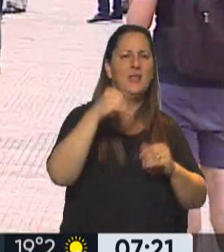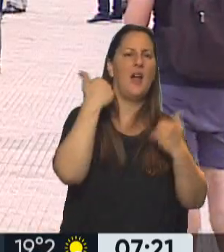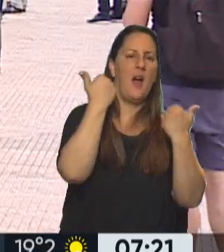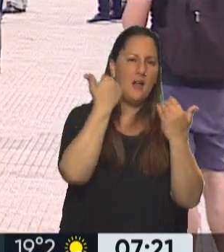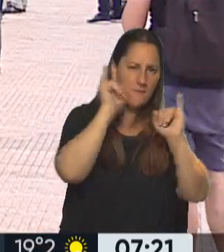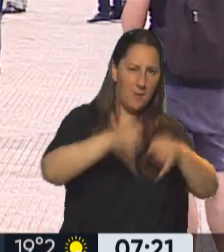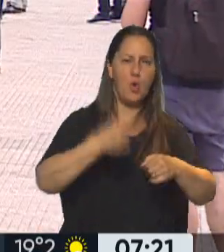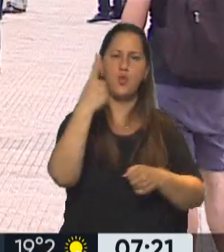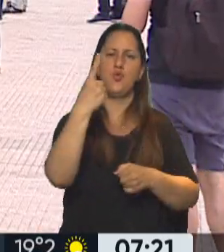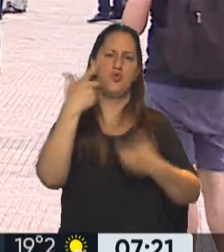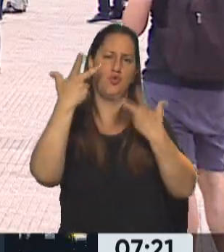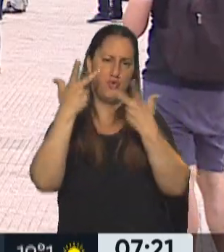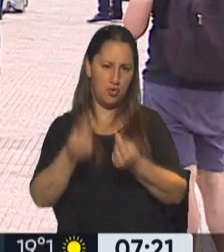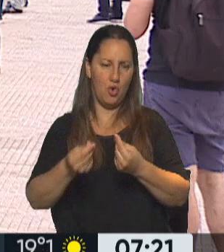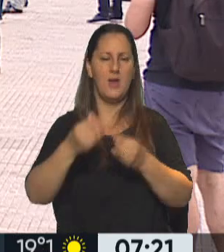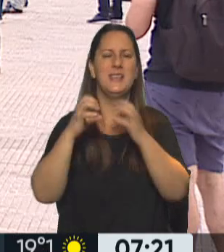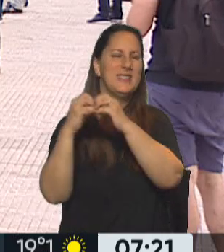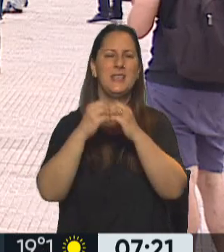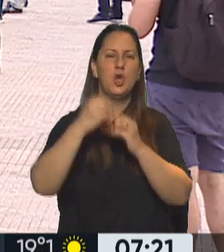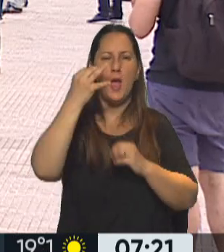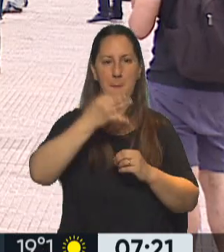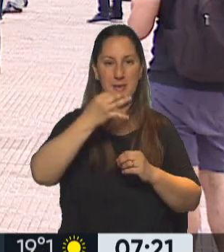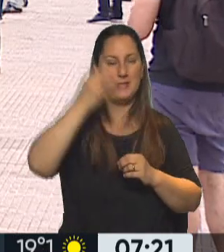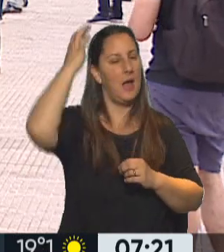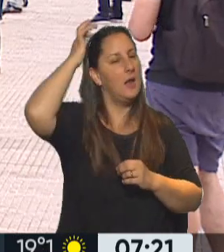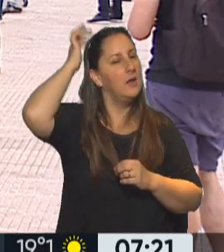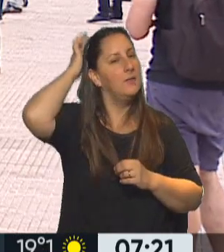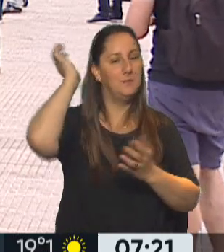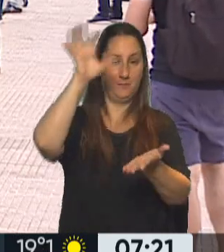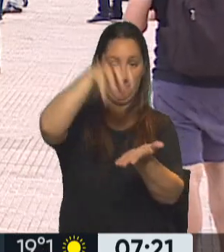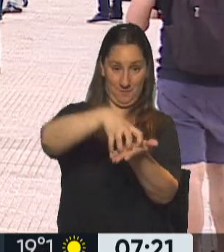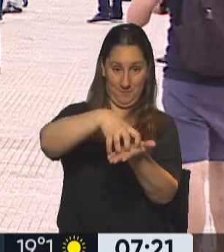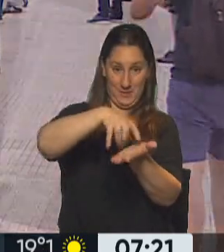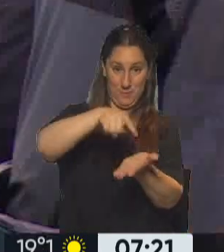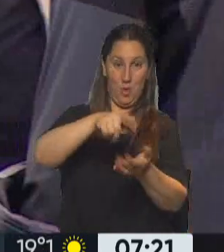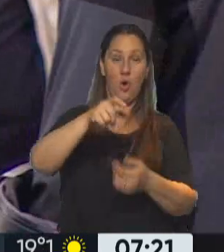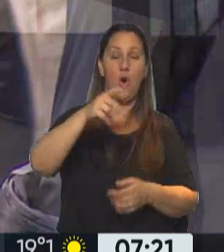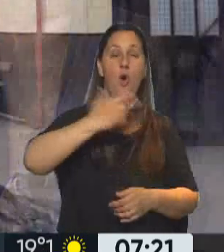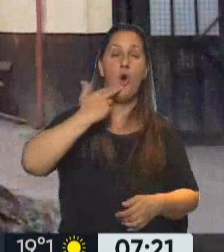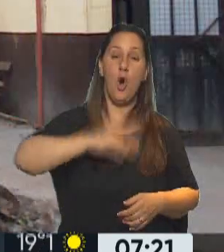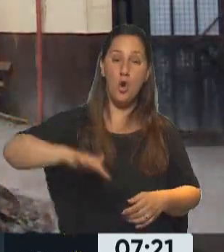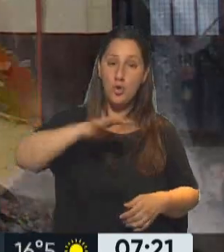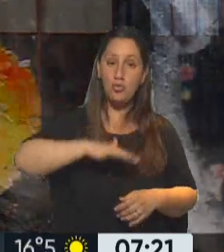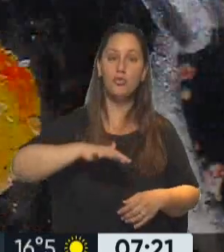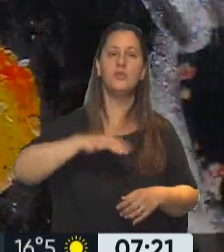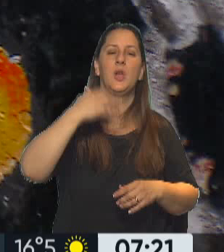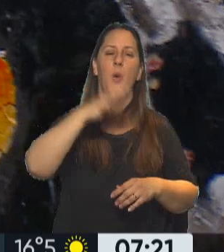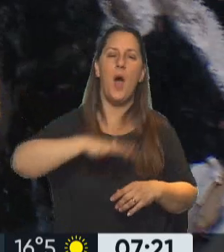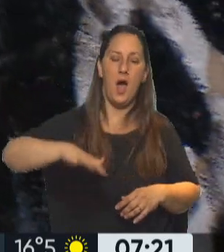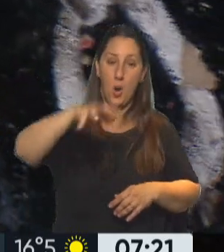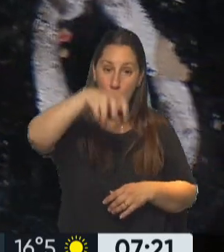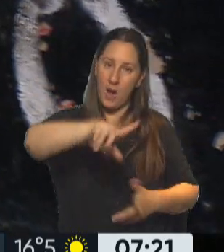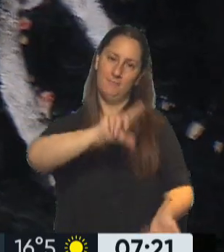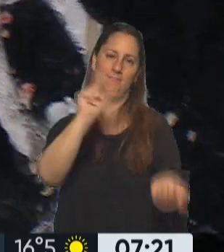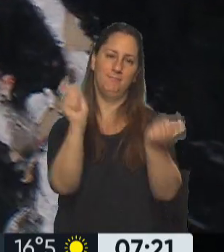en contra, en una sesión especial. Y esto determina que el predio, ubicado en el barrio porteño de Once, se convertirá en un espacio